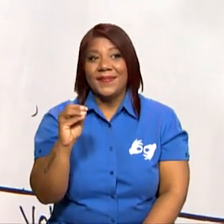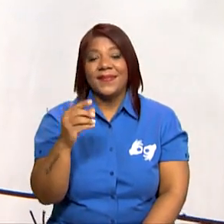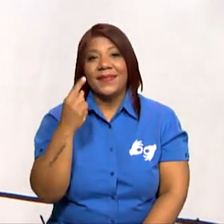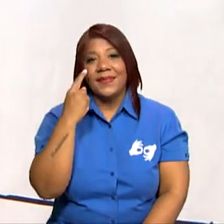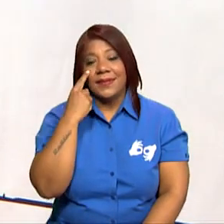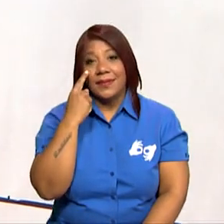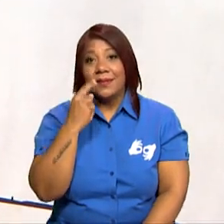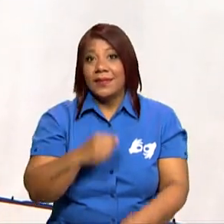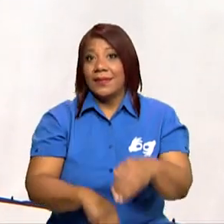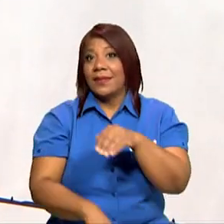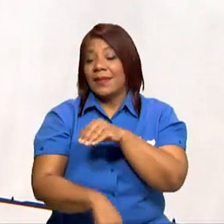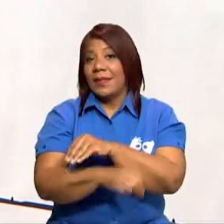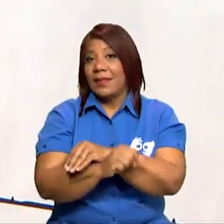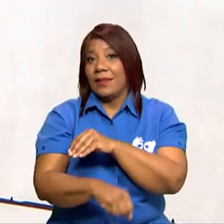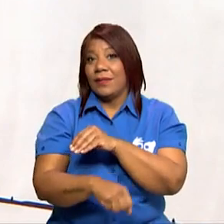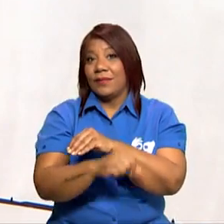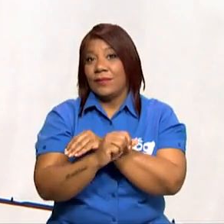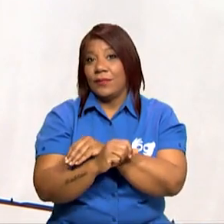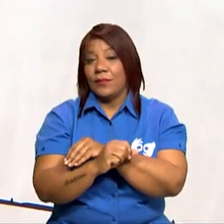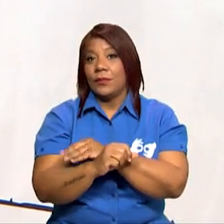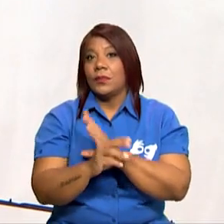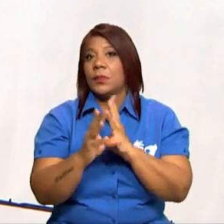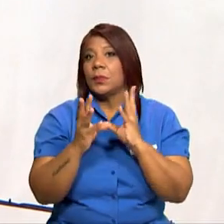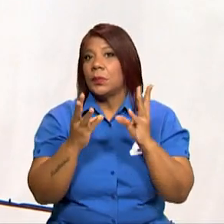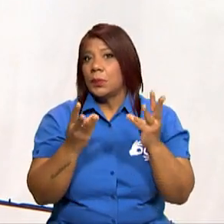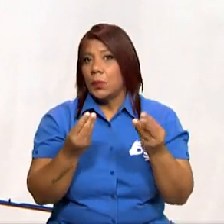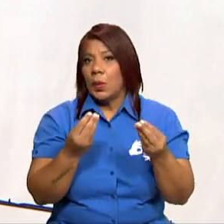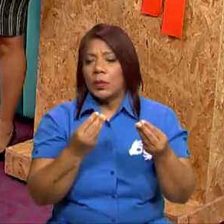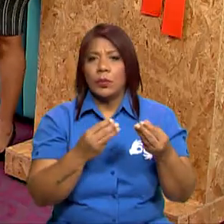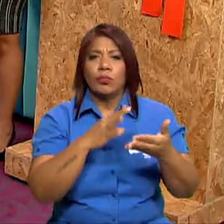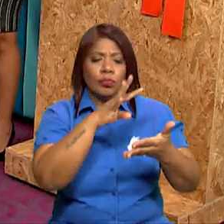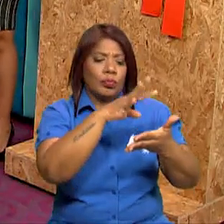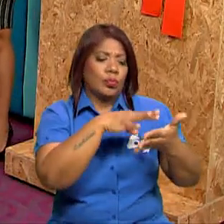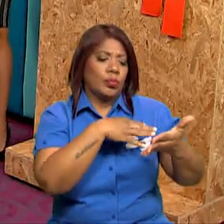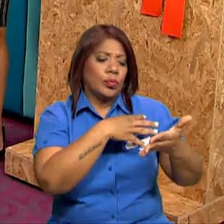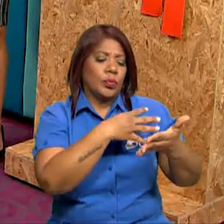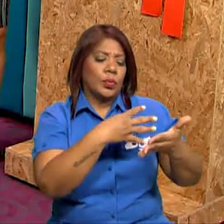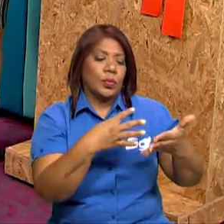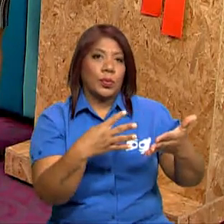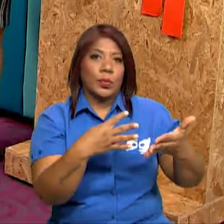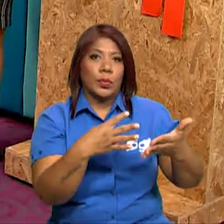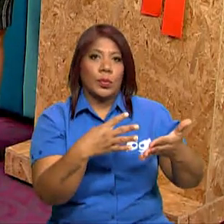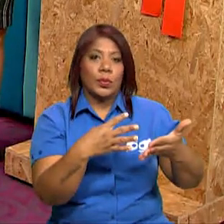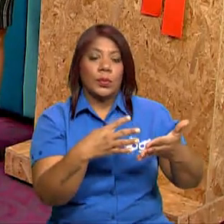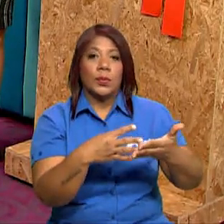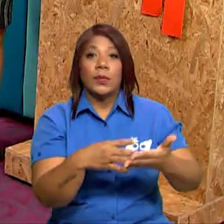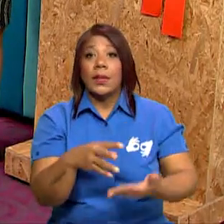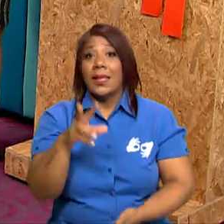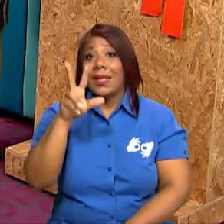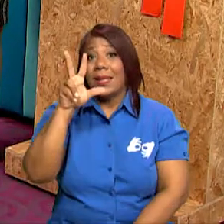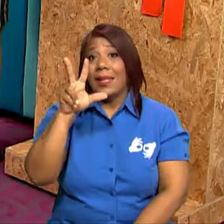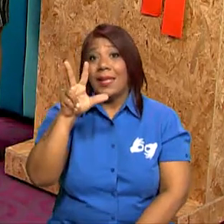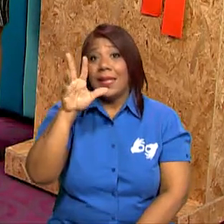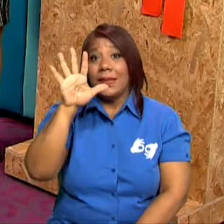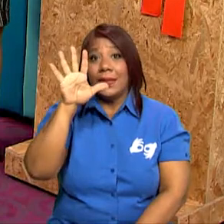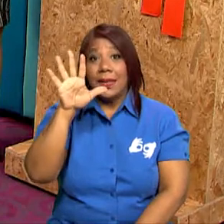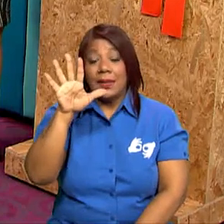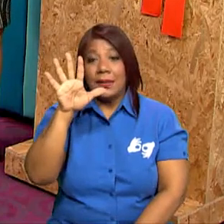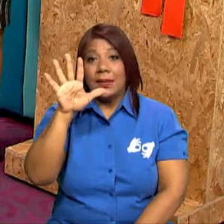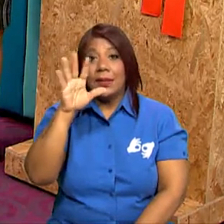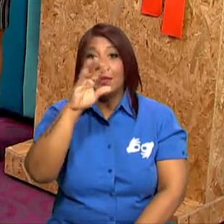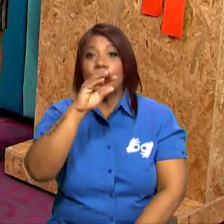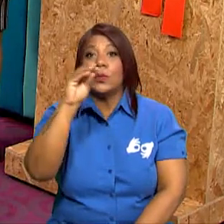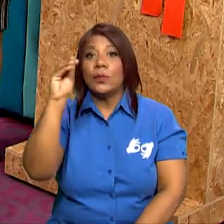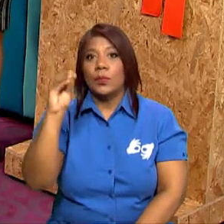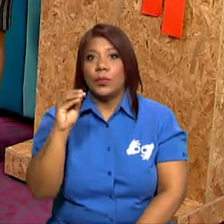el fútbol vamos a revisar nuestra tabla que decía que llegaba al 35%. Entonces, ¿esa va a